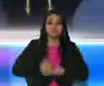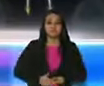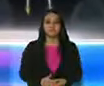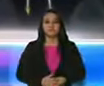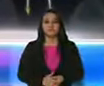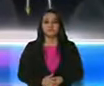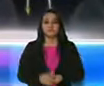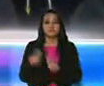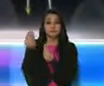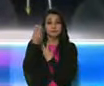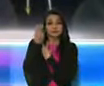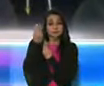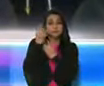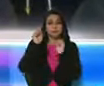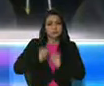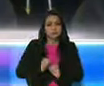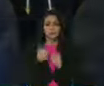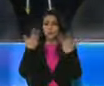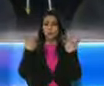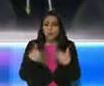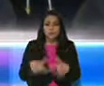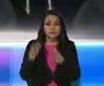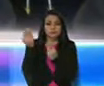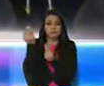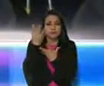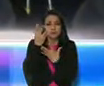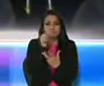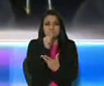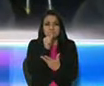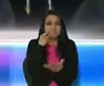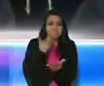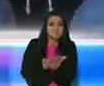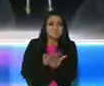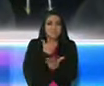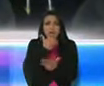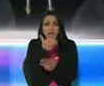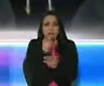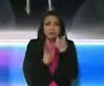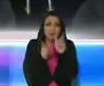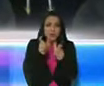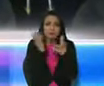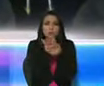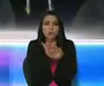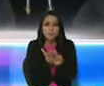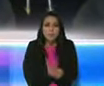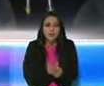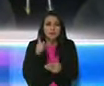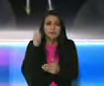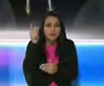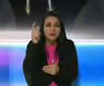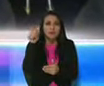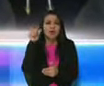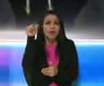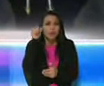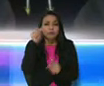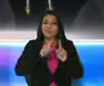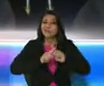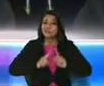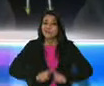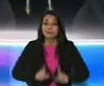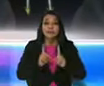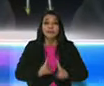permitir acceder a todas las evidencias documentos y demás datos